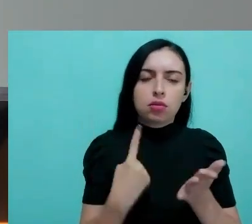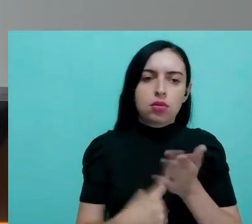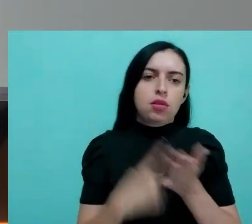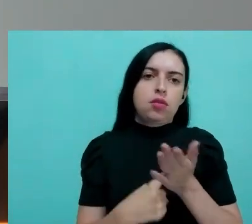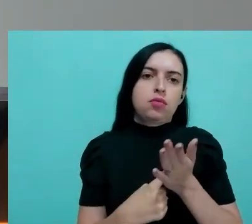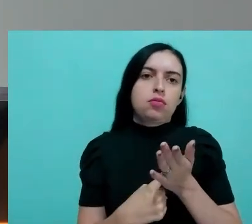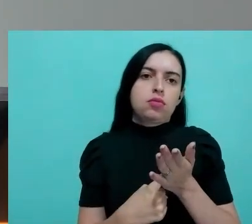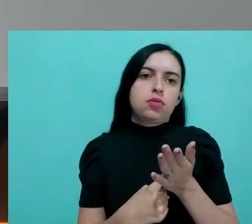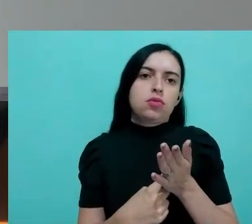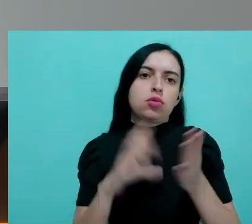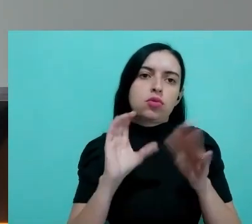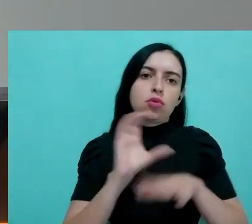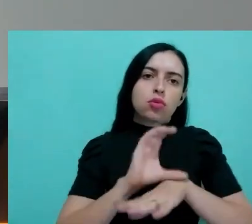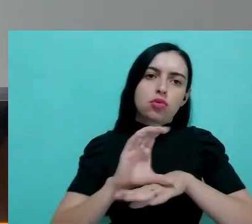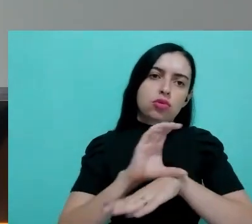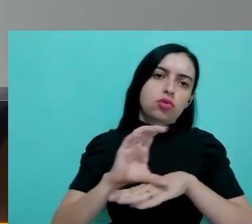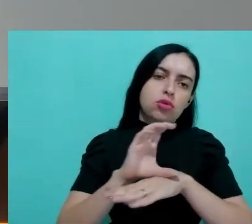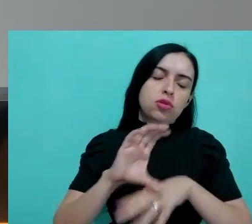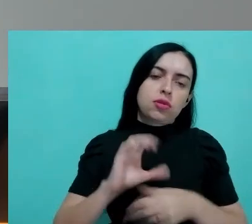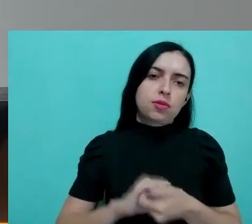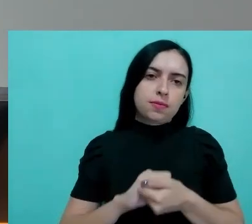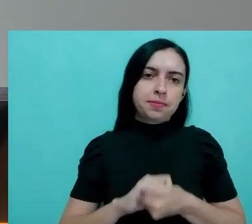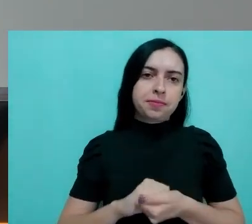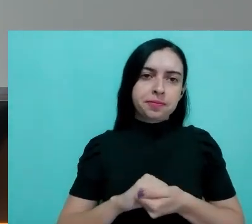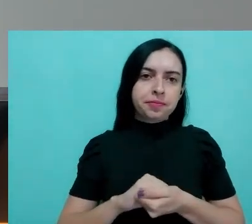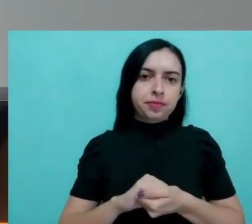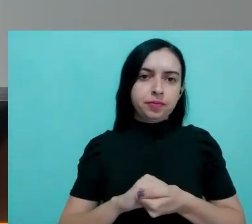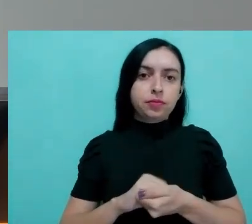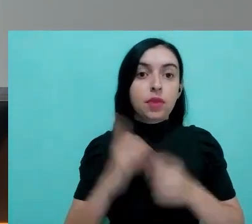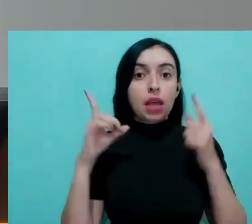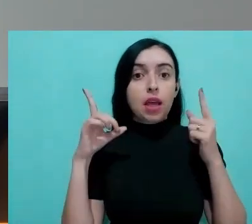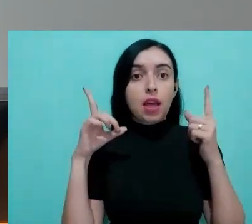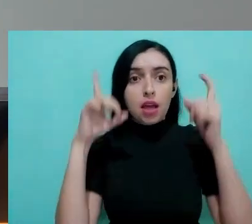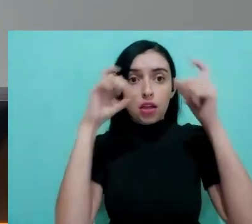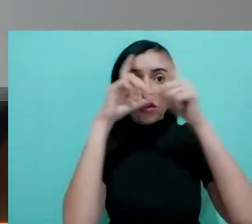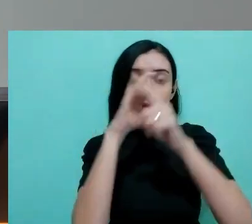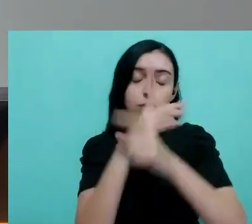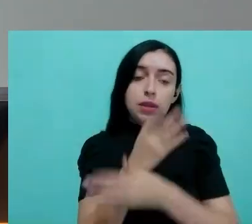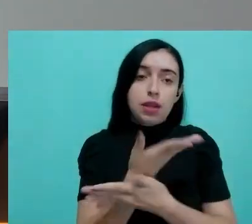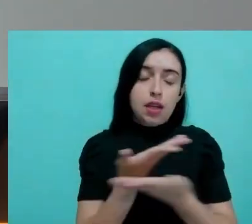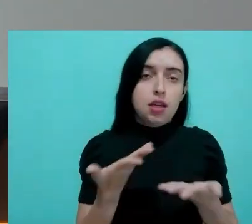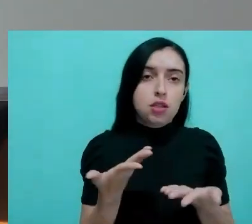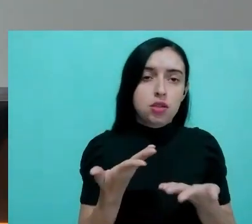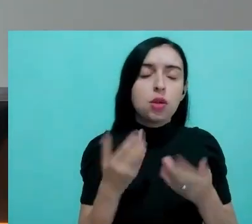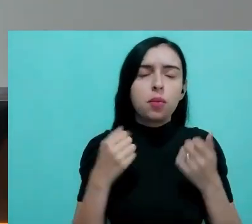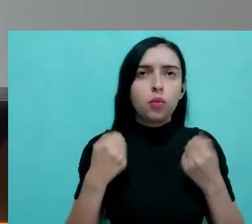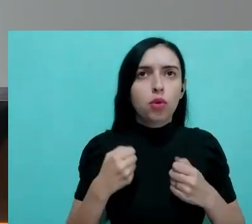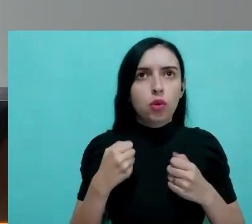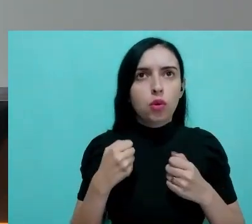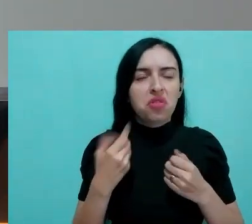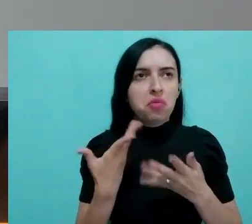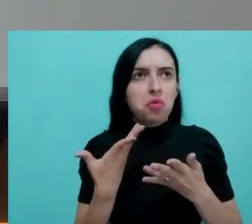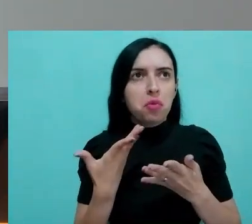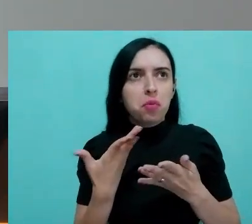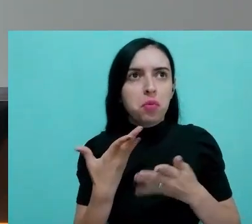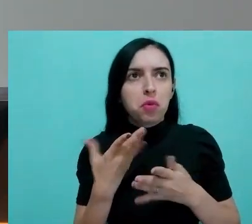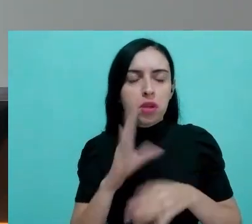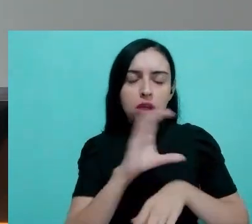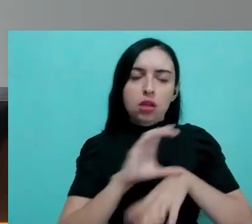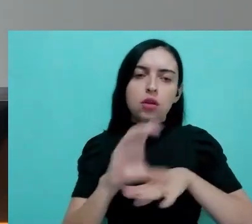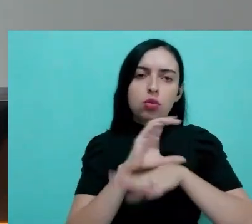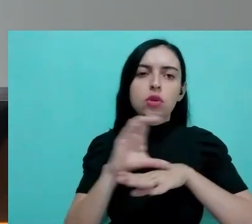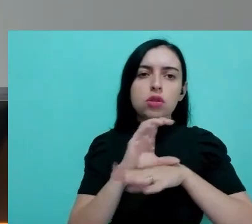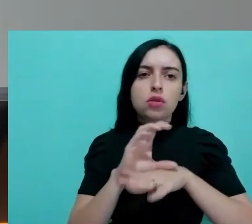a constituciones. La dificultad es que el poder constituyente